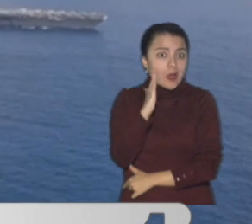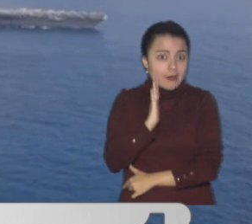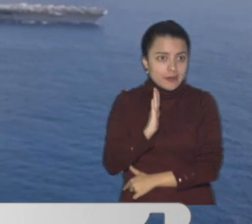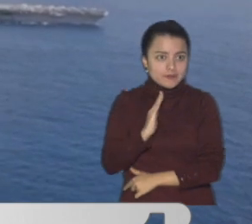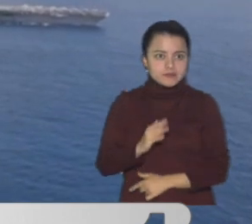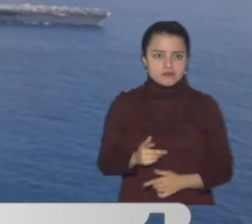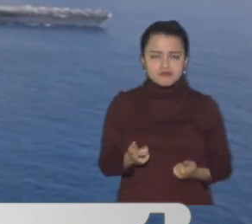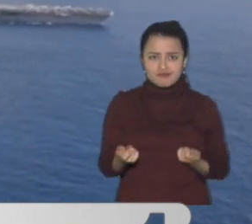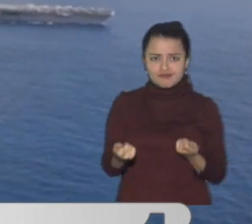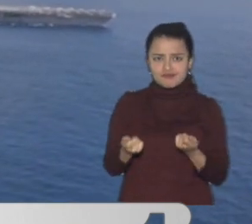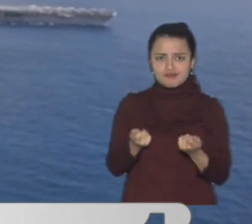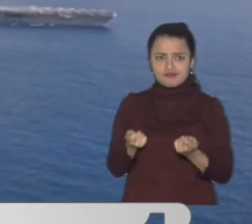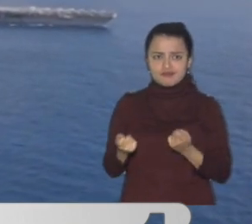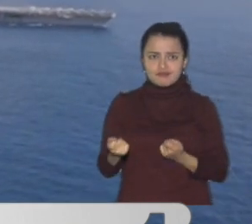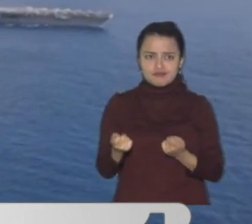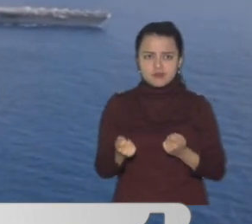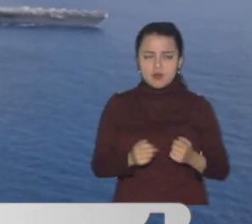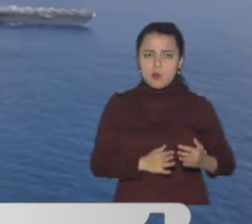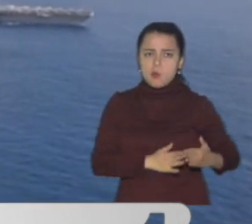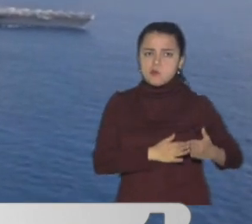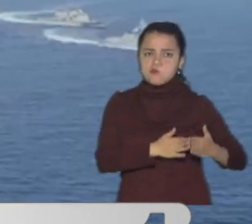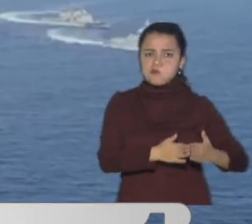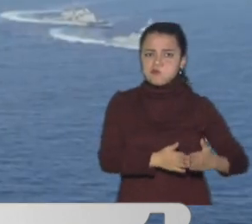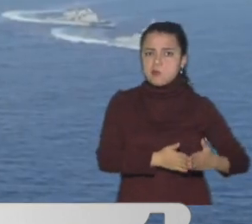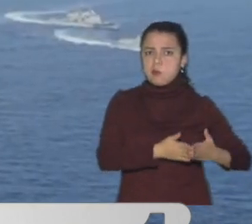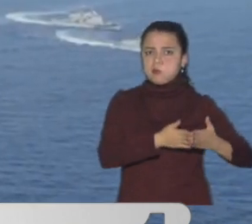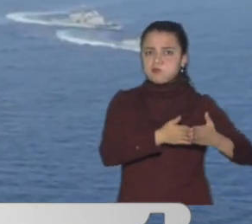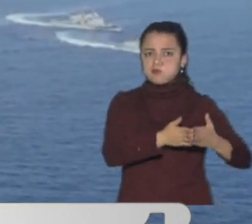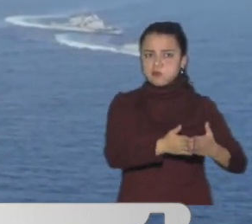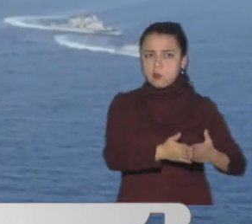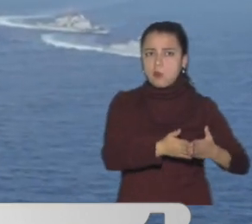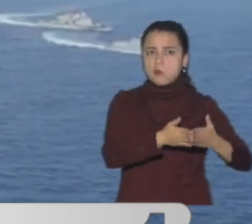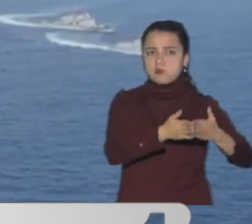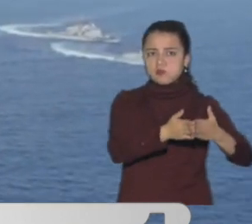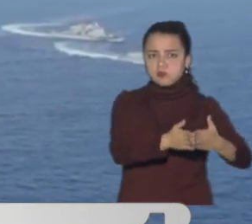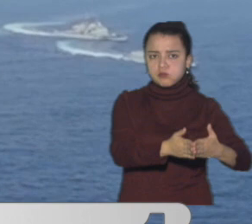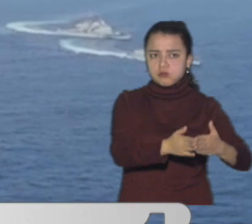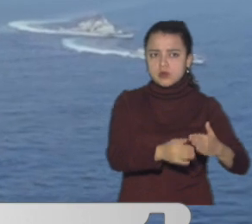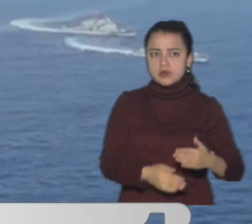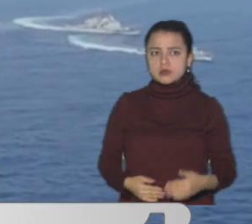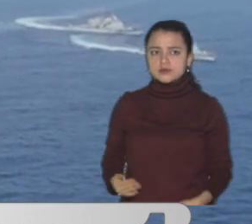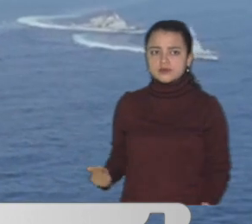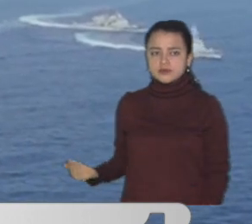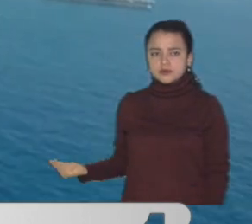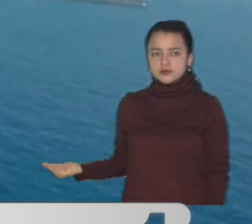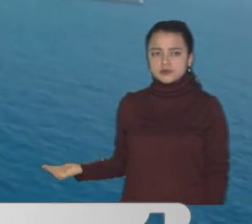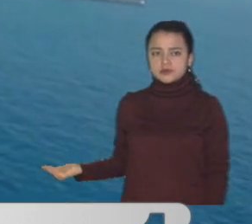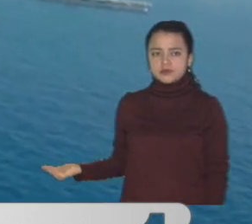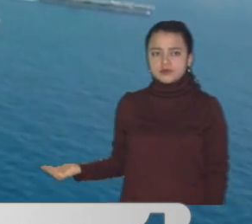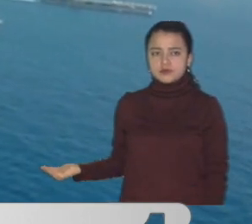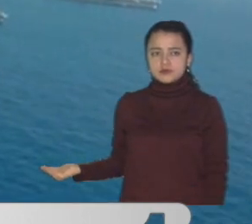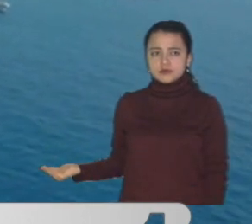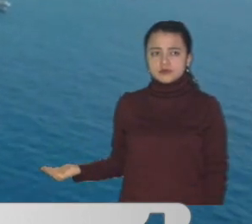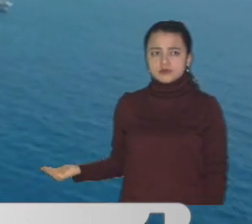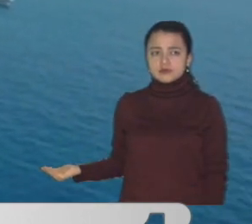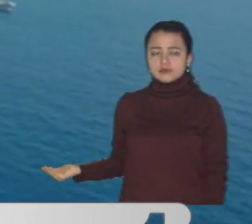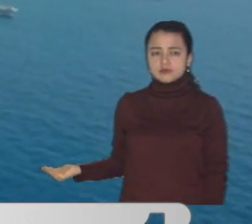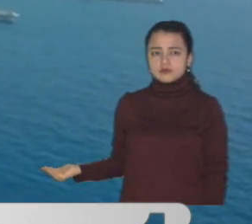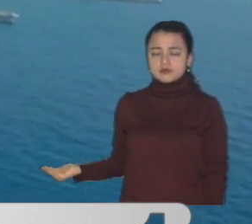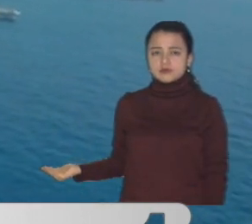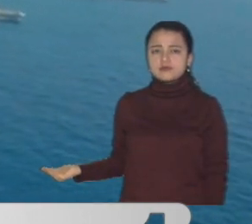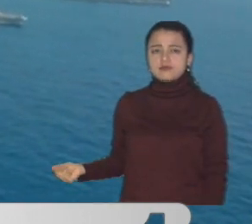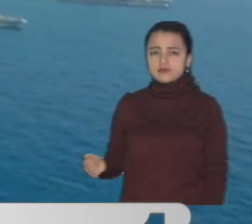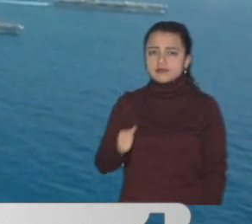Las maniobras incluyeron cazas furtivos de quinta generación F-35 sobre el Mar Amarillo, conocido como el Mar del Oeste, y